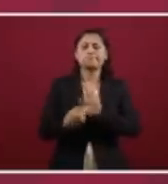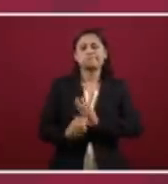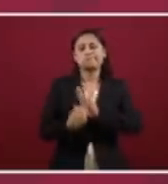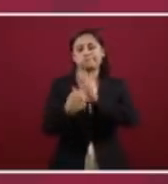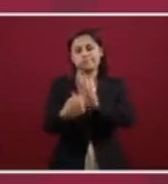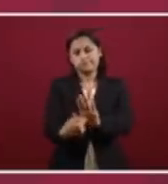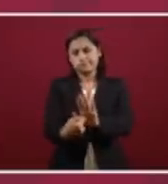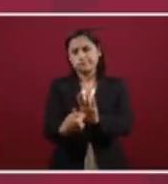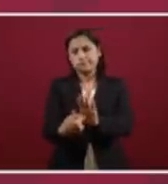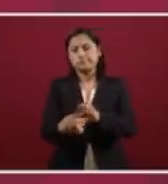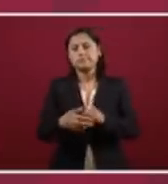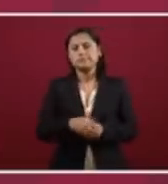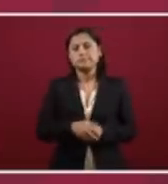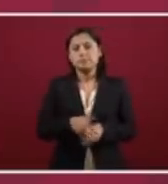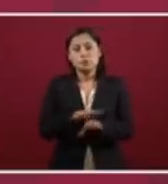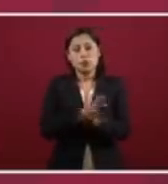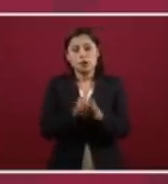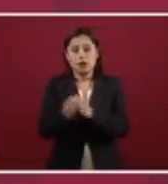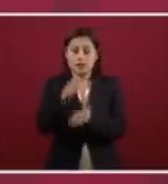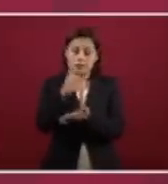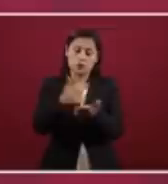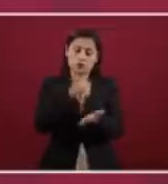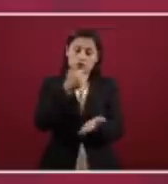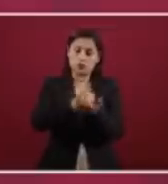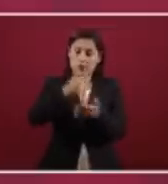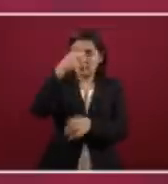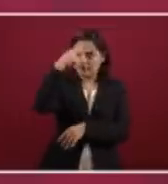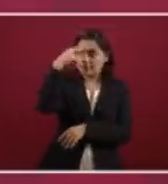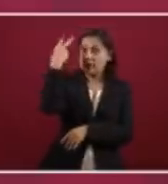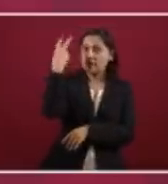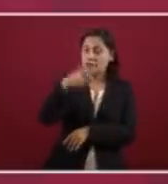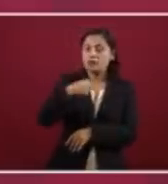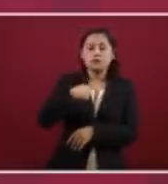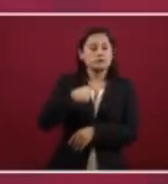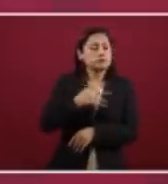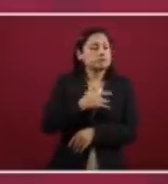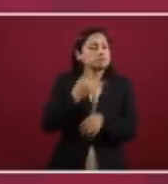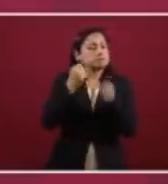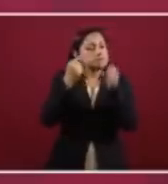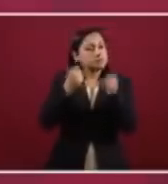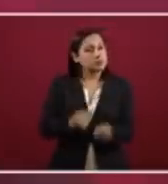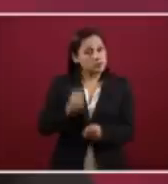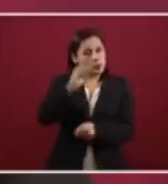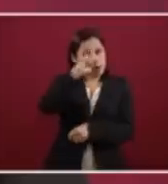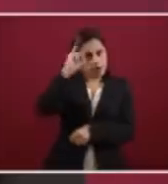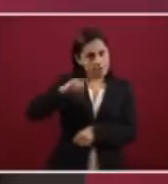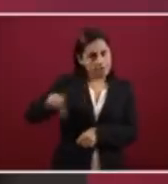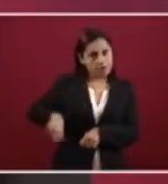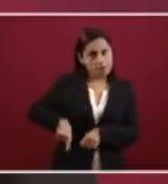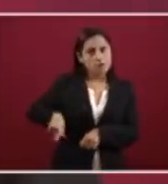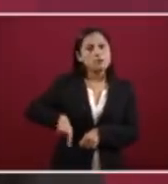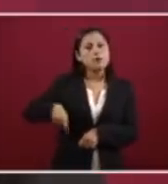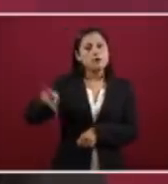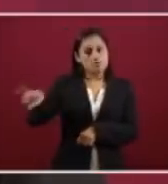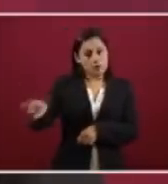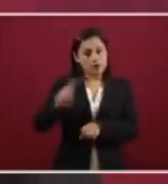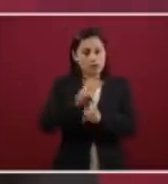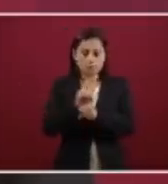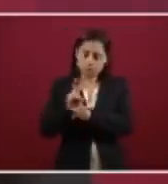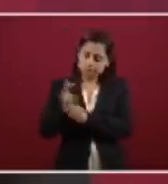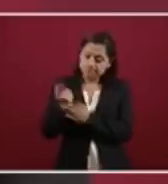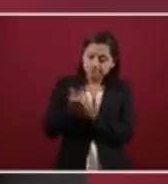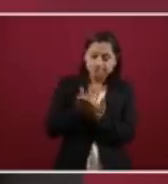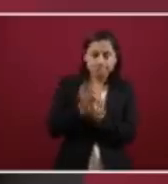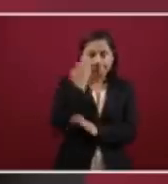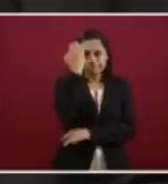de la Ciudad de México estoy seguro que la jefa de gobierno va a hacer también lo propio.